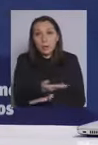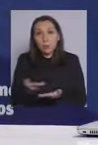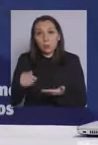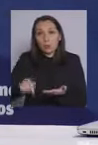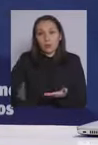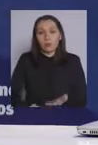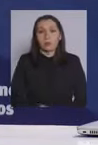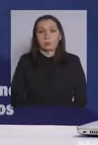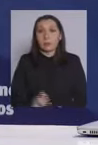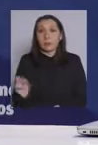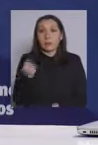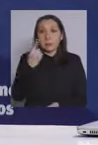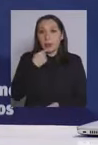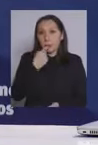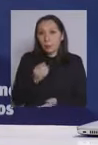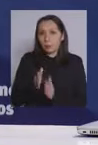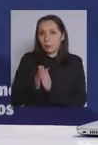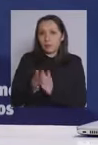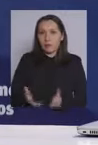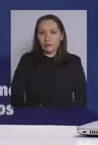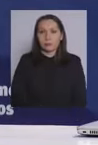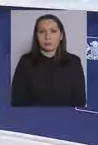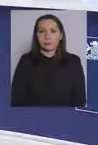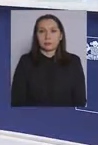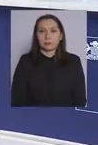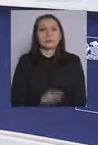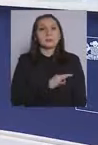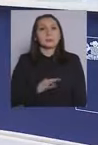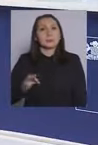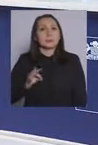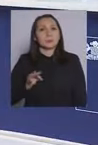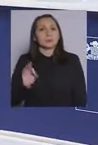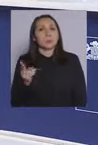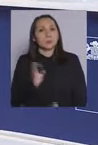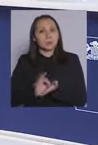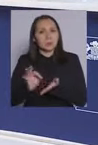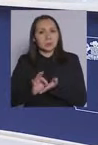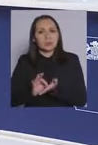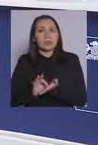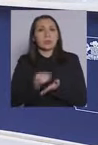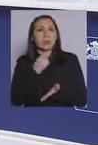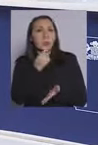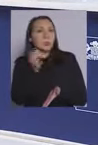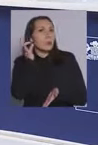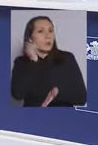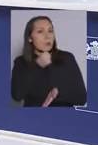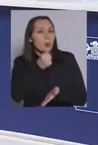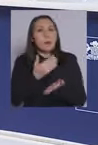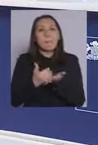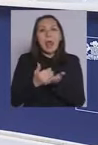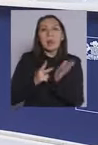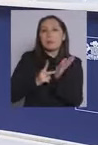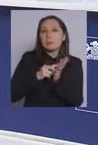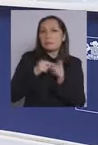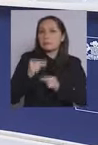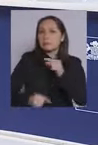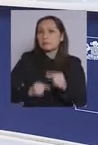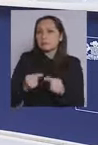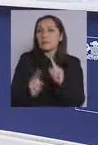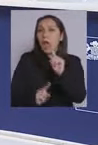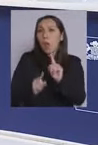día. Primera pregunta, por favor. Ministro, subsecretario, muchos hablan del plan paso a paso,